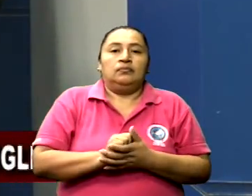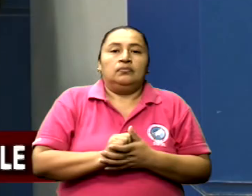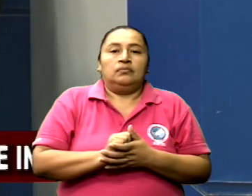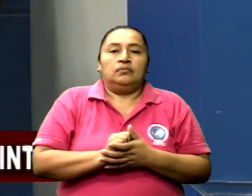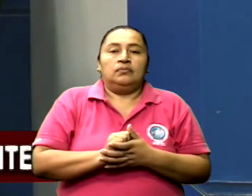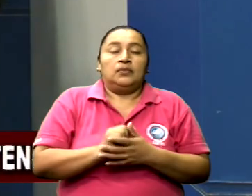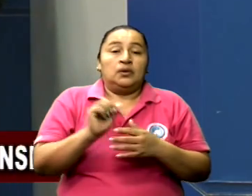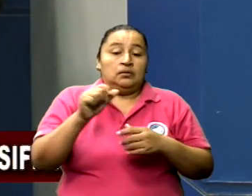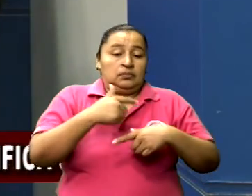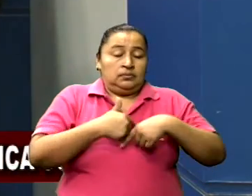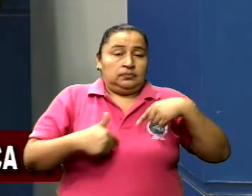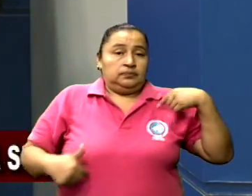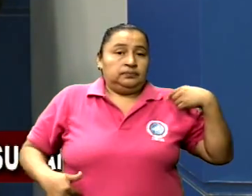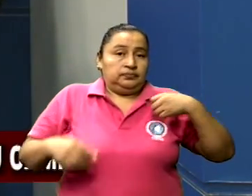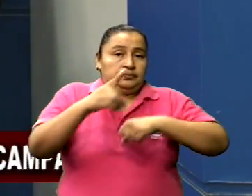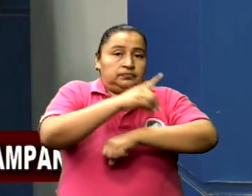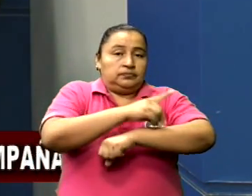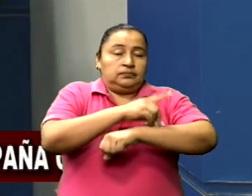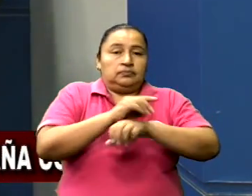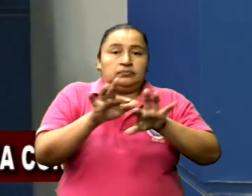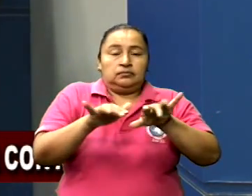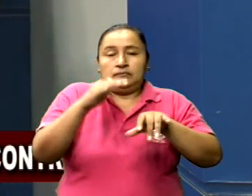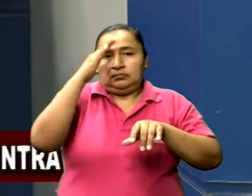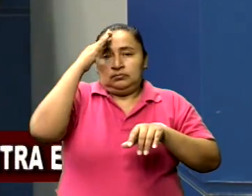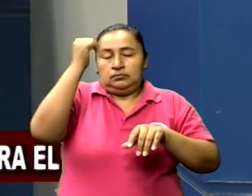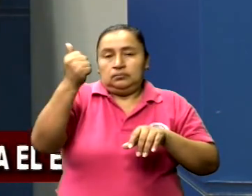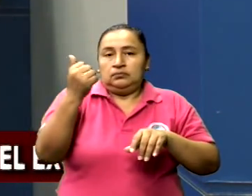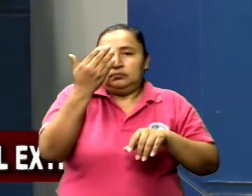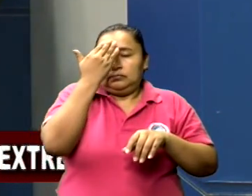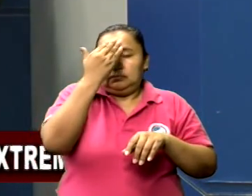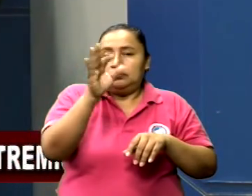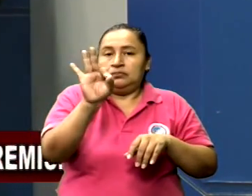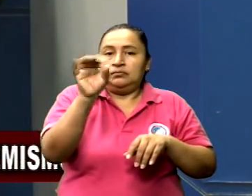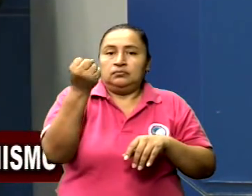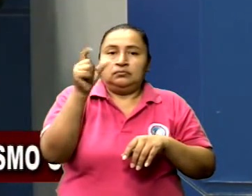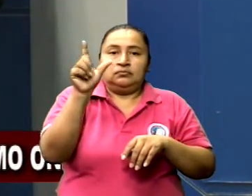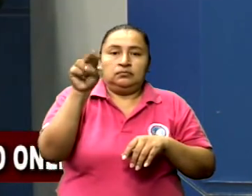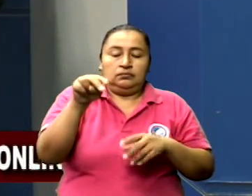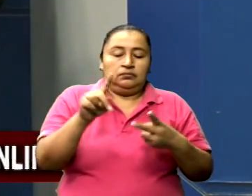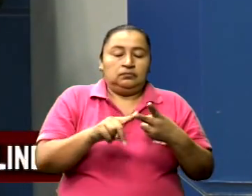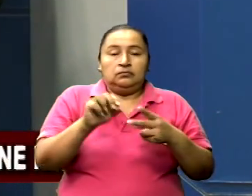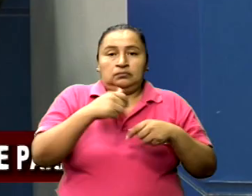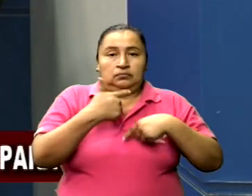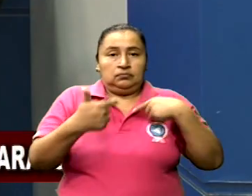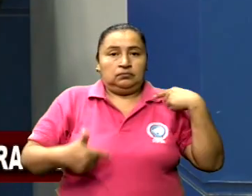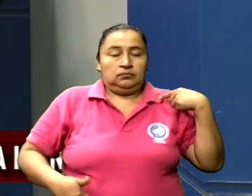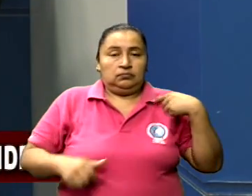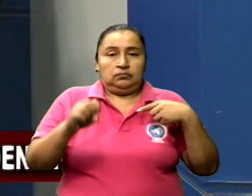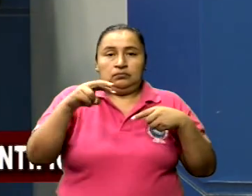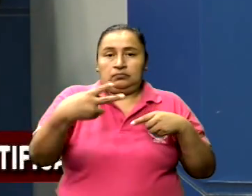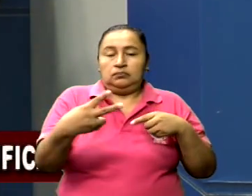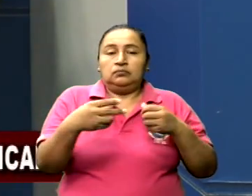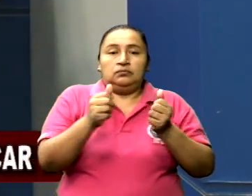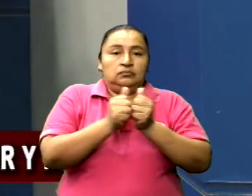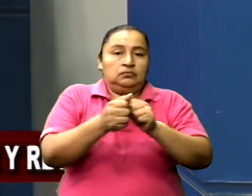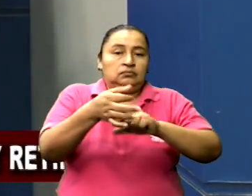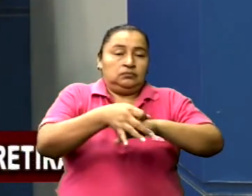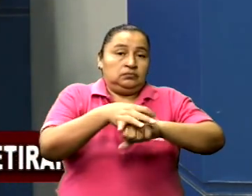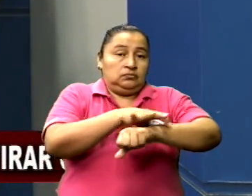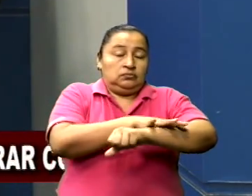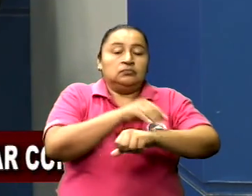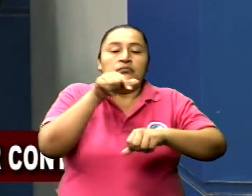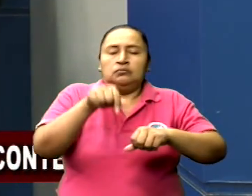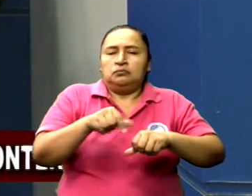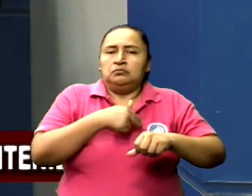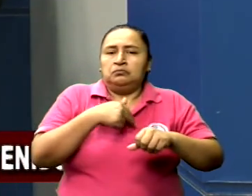El presidente Daniel Ortega, secretario general del FSLN, y la vicepresidenta compañera Rosario Murillo